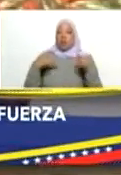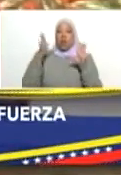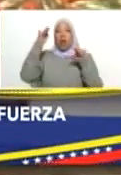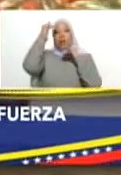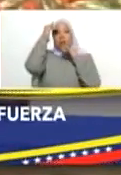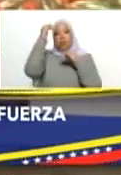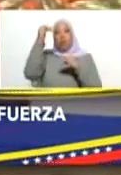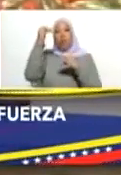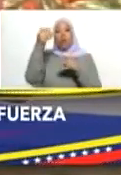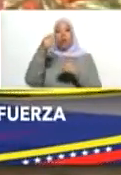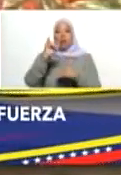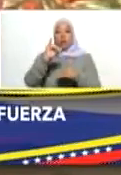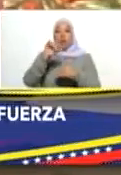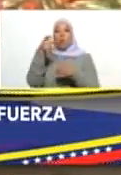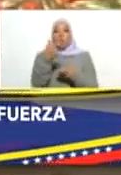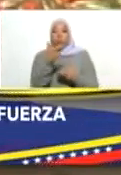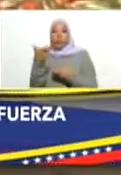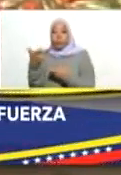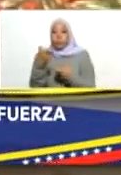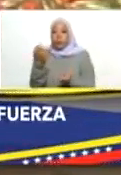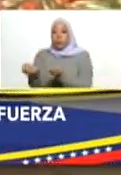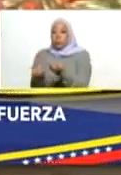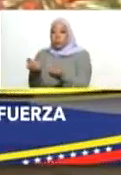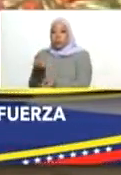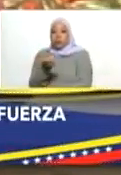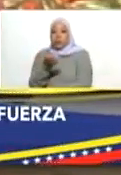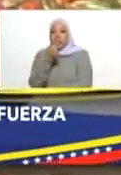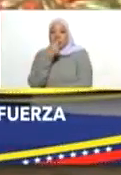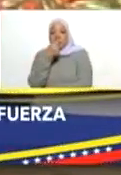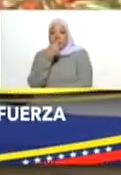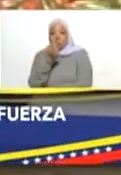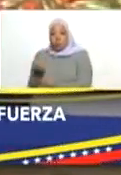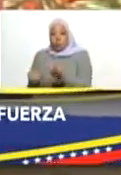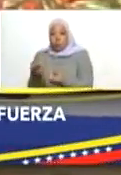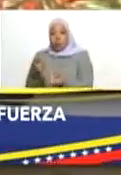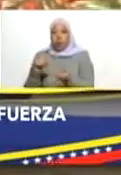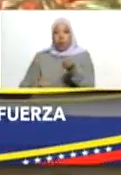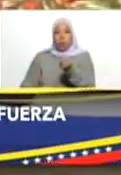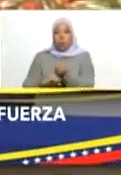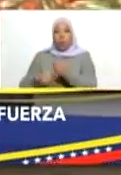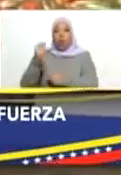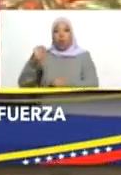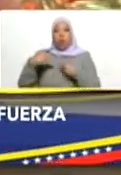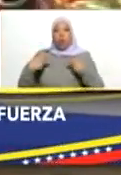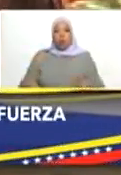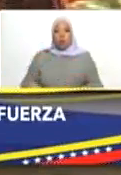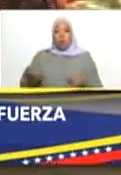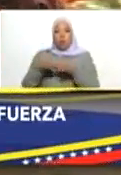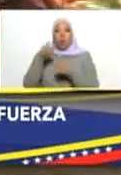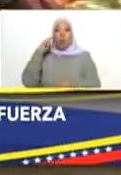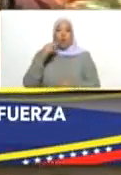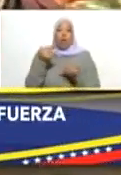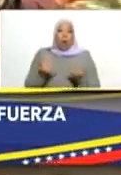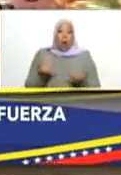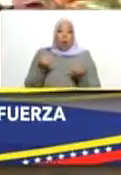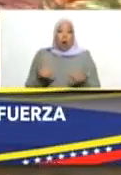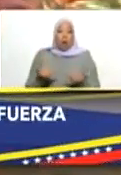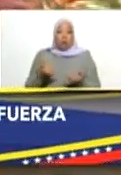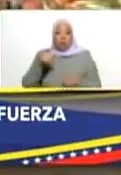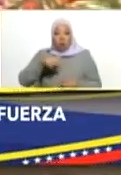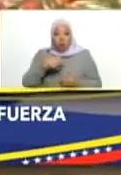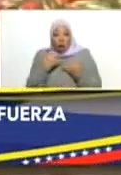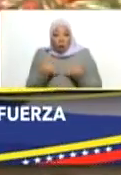tenido con los bomberos forestales de la Fuerza de Tarea Humanitaria Simón Bolívar, que están a esta hora, en